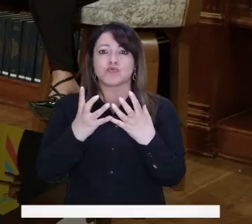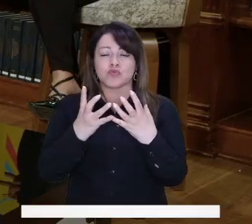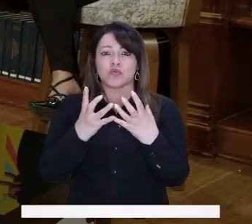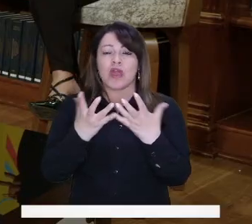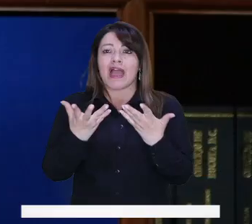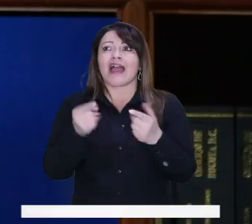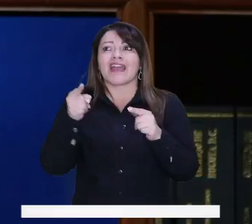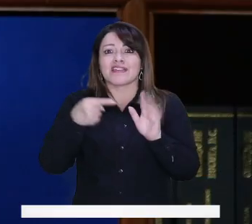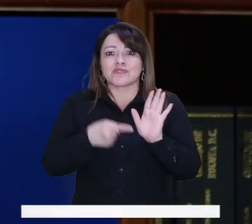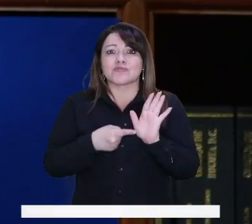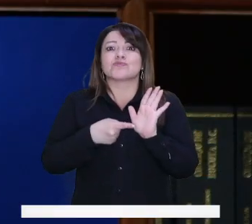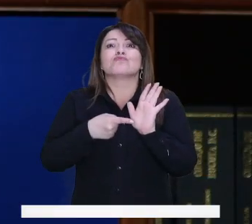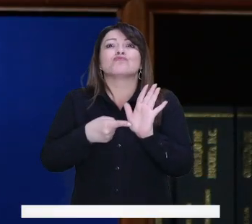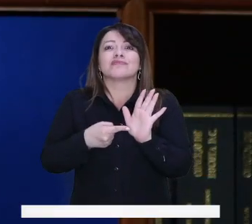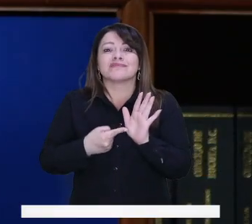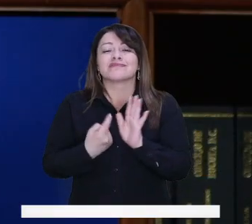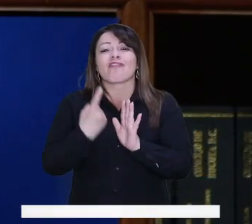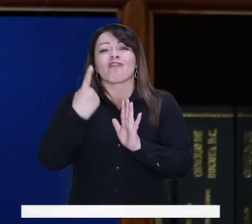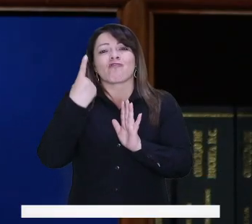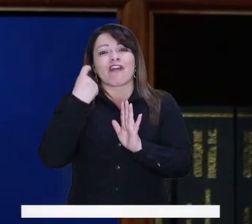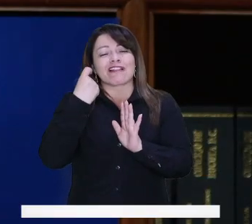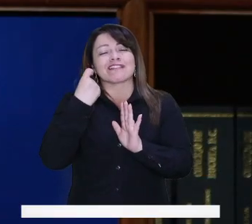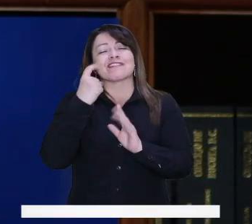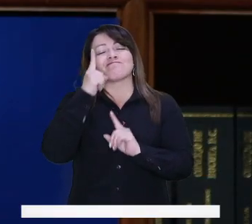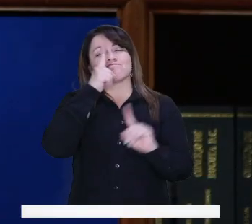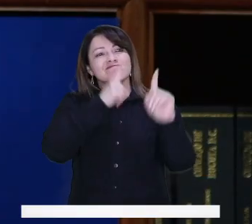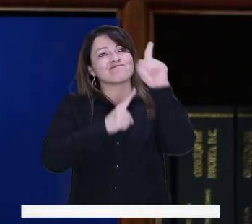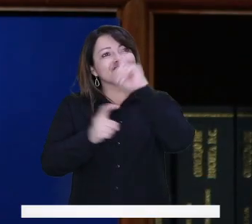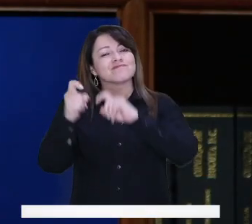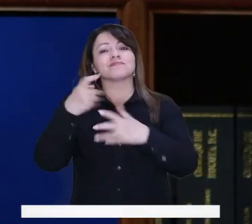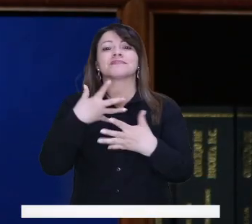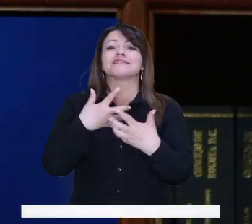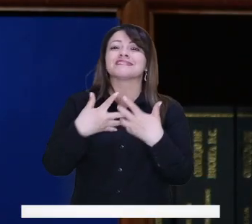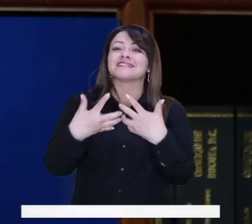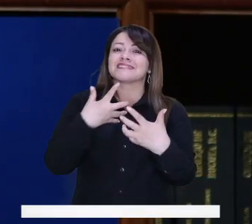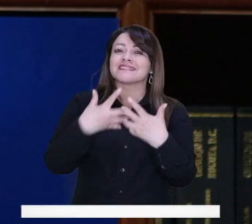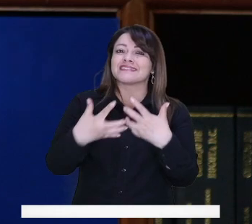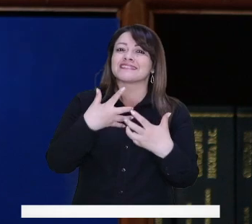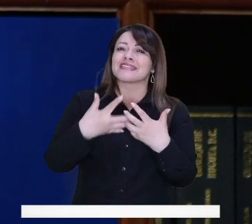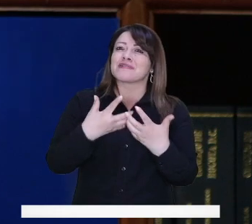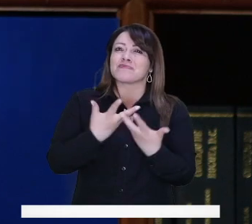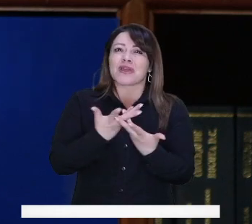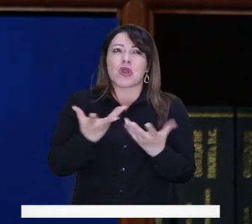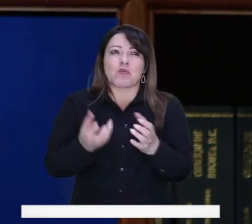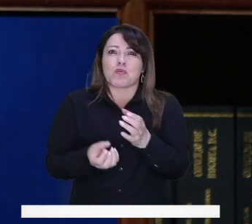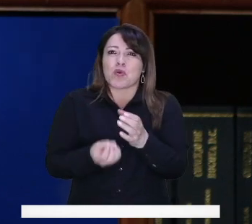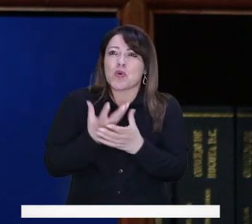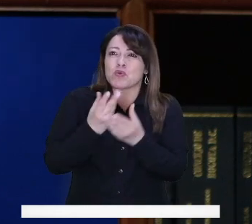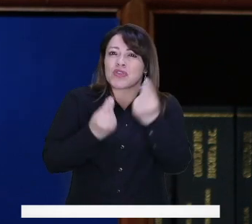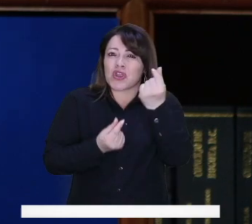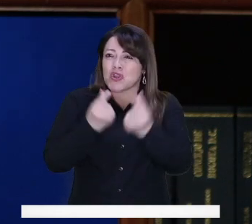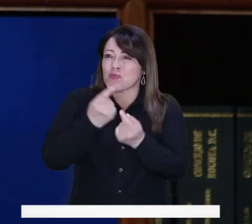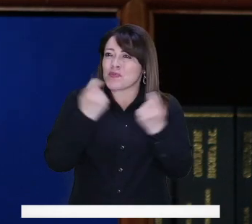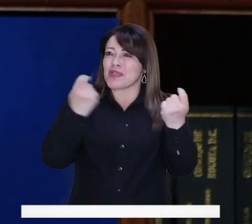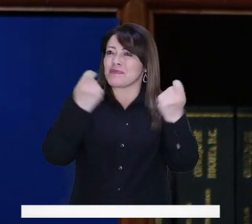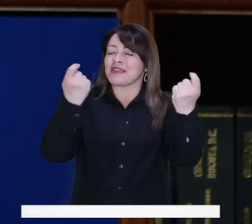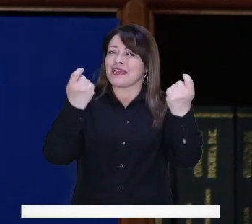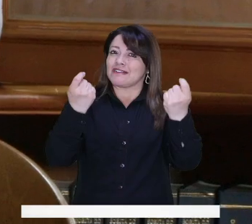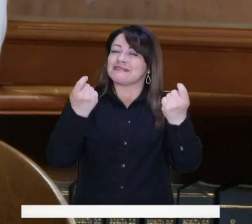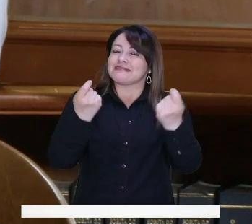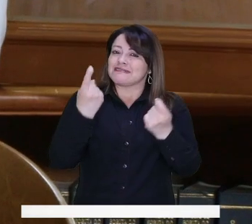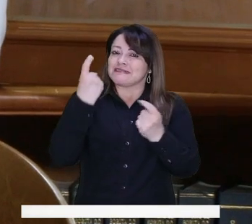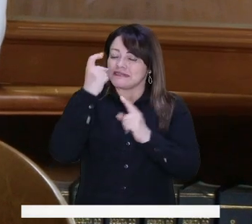las boronas, que demuestra lo irracional que es este sistema compulsivo del consumo propio de las economías de